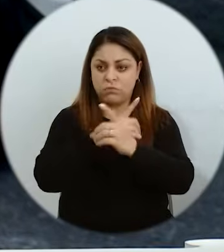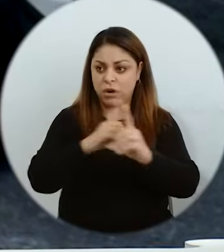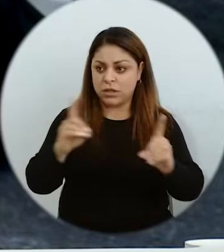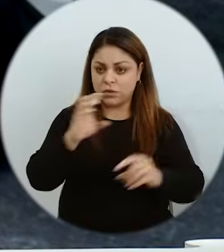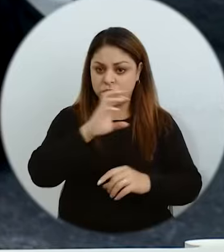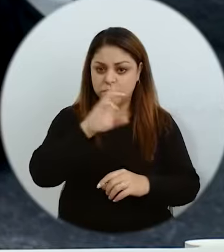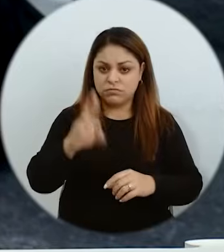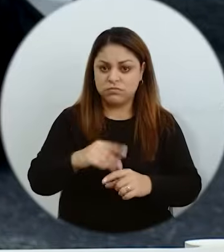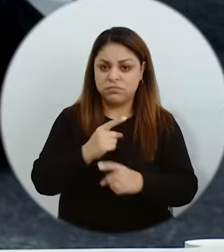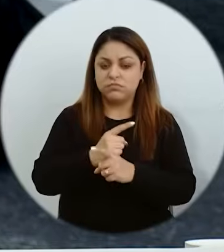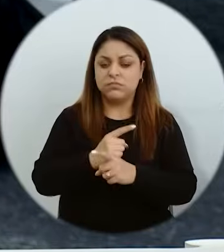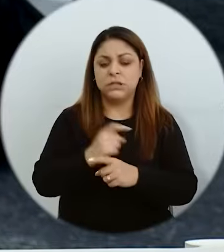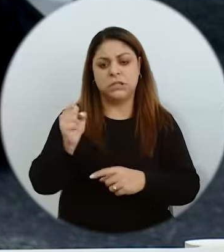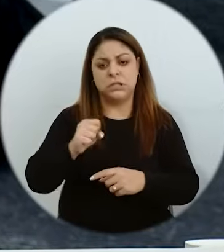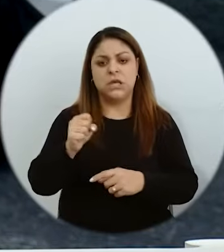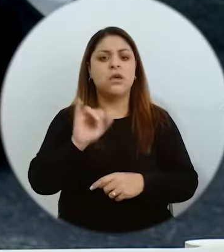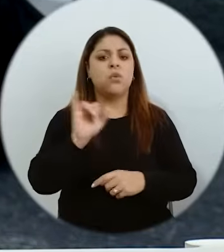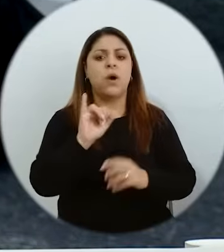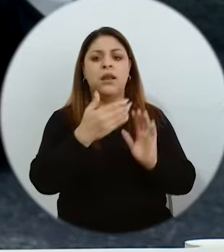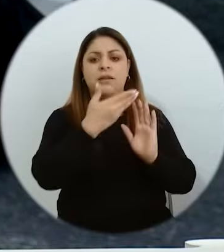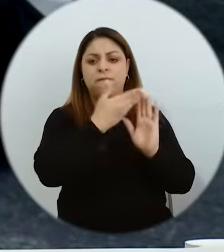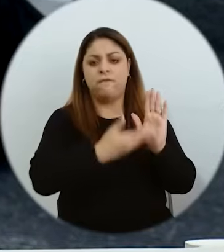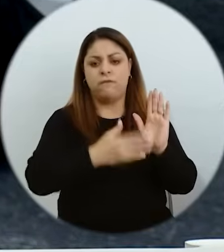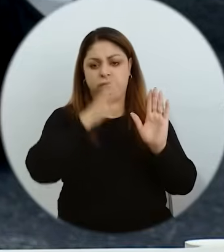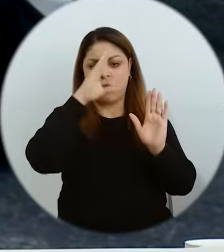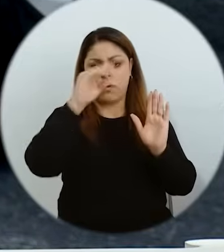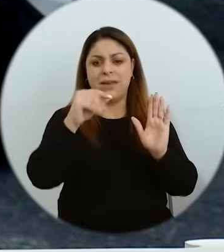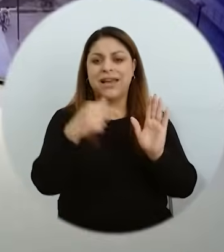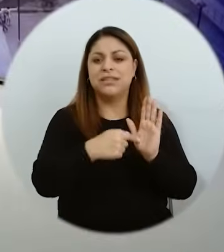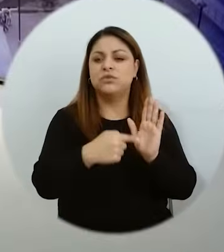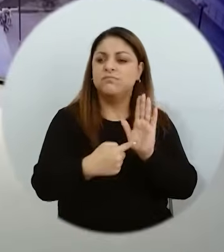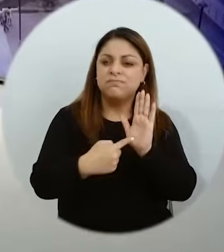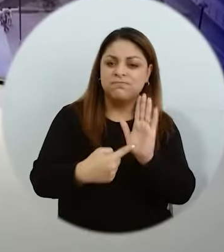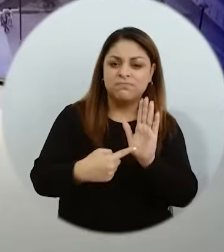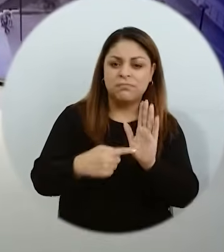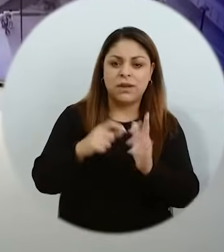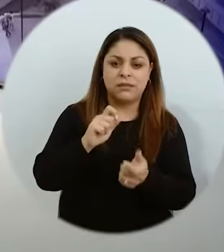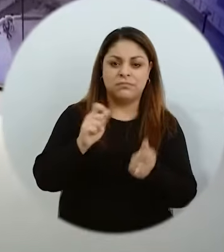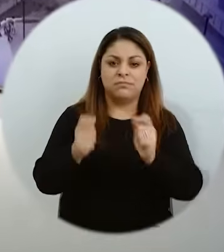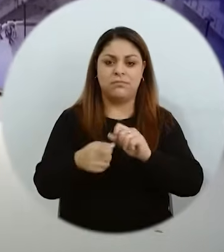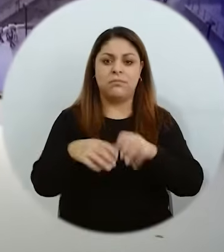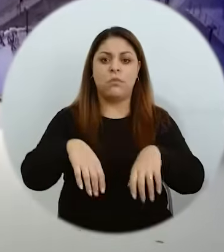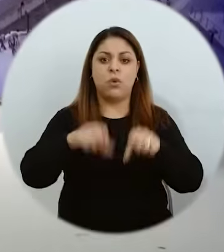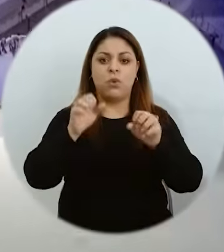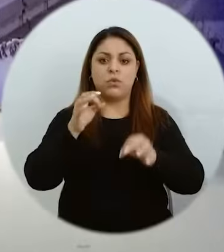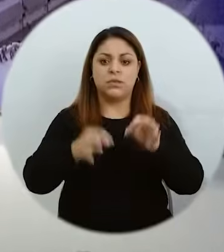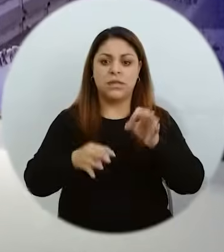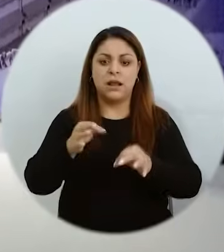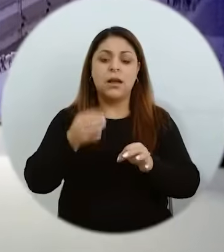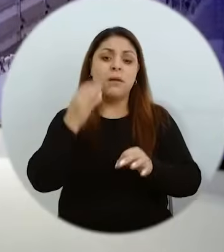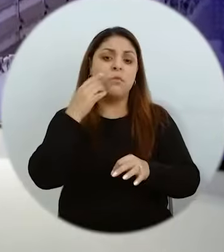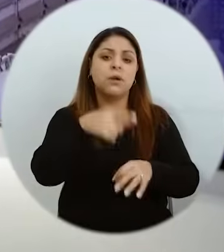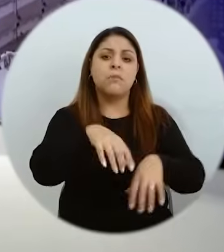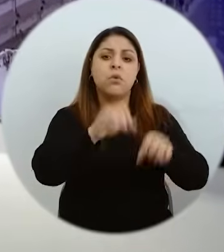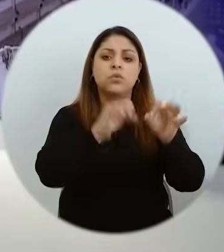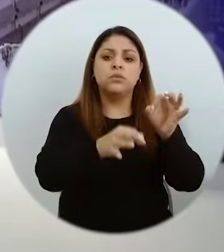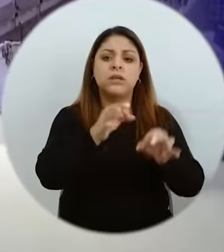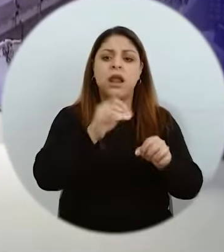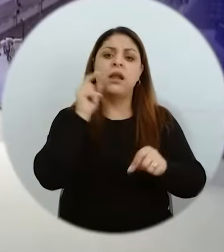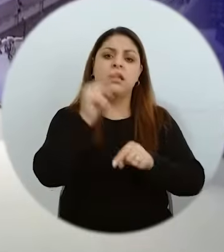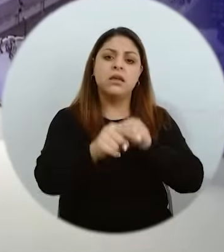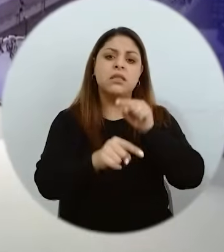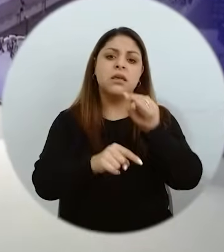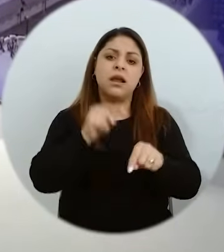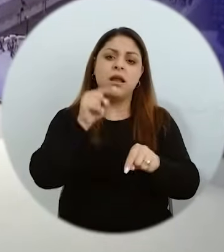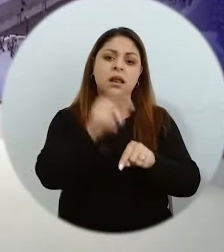traducir en un fortalecimiento de la democracia costarricense. Yo creo que también el informe es una señal de transformación en el Poder Judicial. A veces al